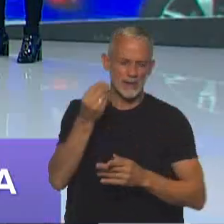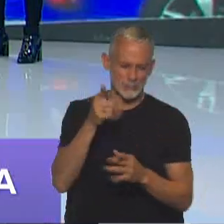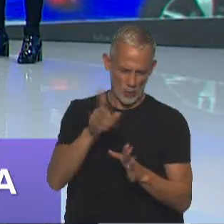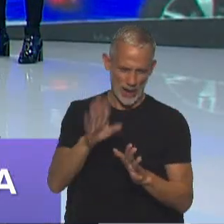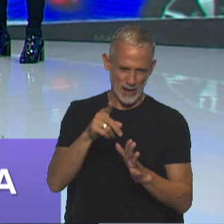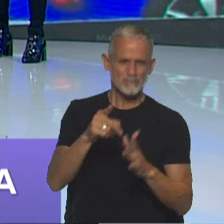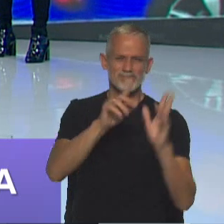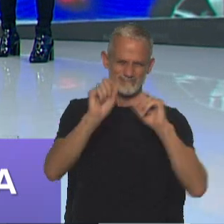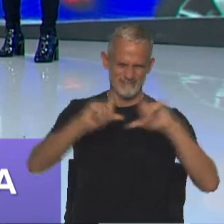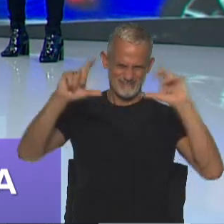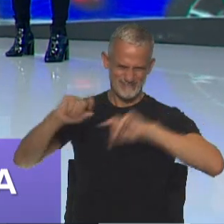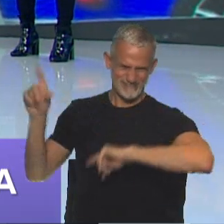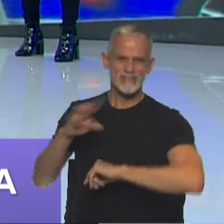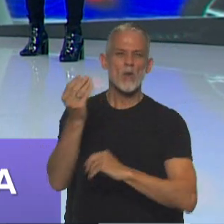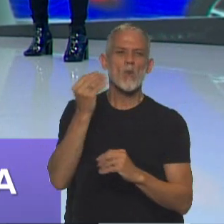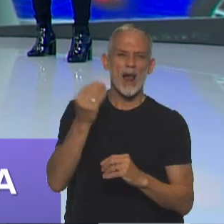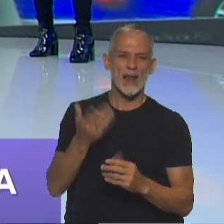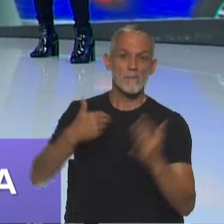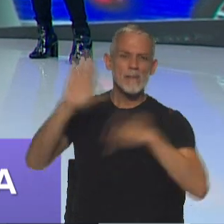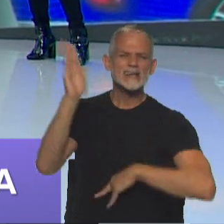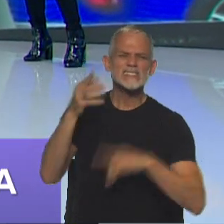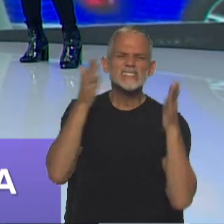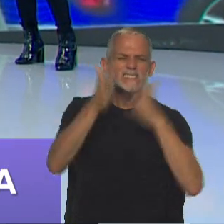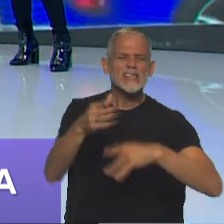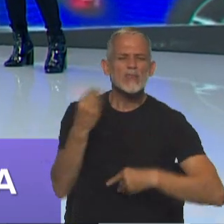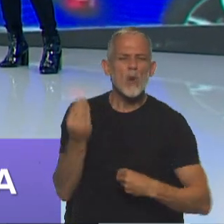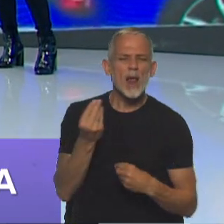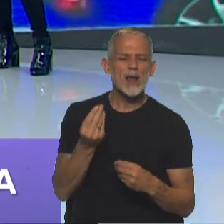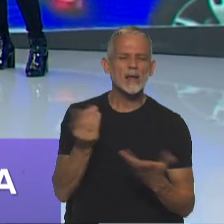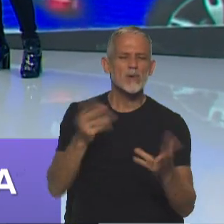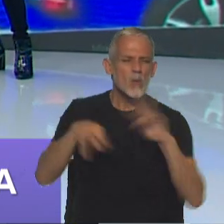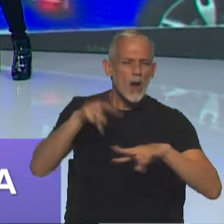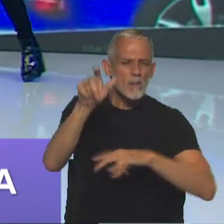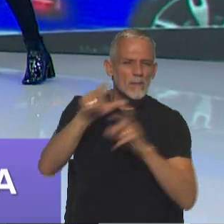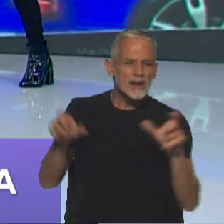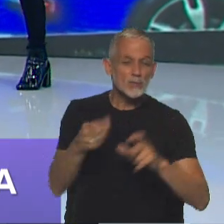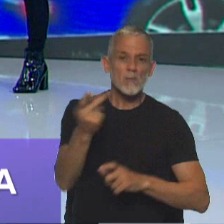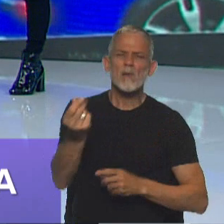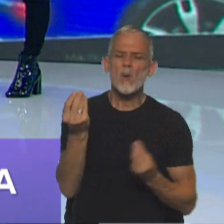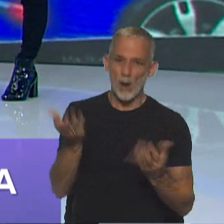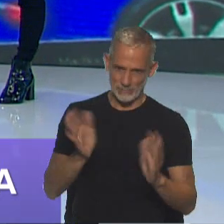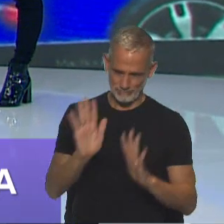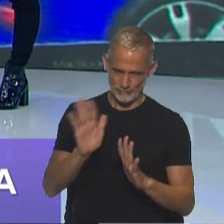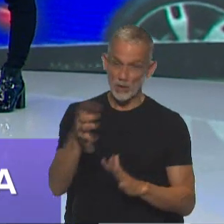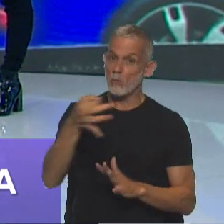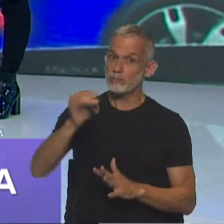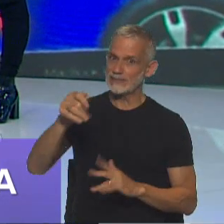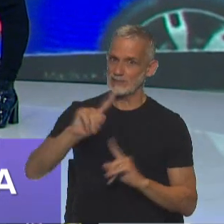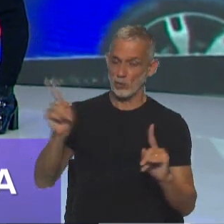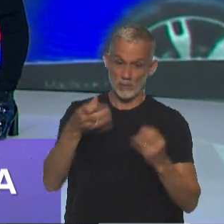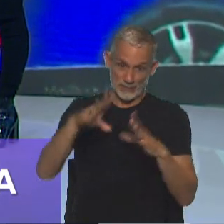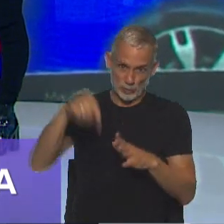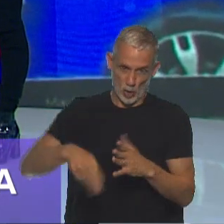en la otra imagen lo que tenemos es qué buscaron los usuarios para comprar. Y ahora te voy a decir si fue así o no porque esto empezó